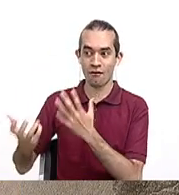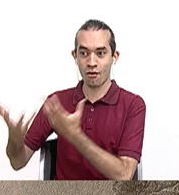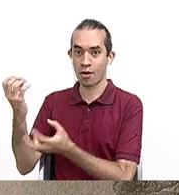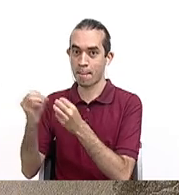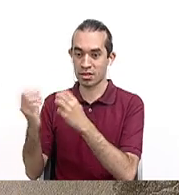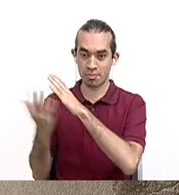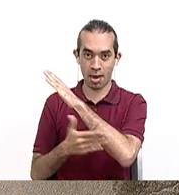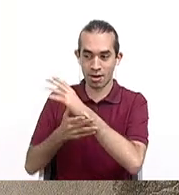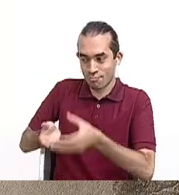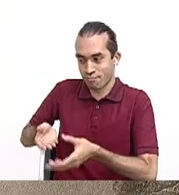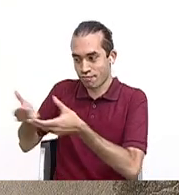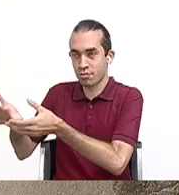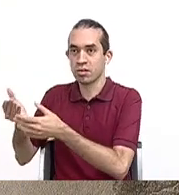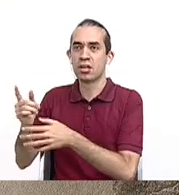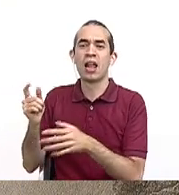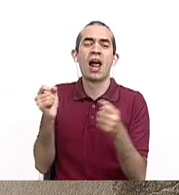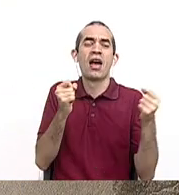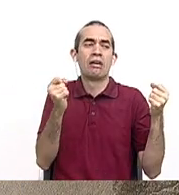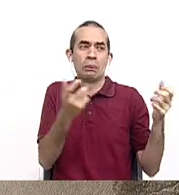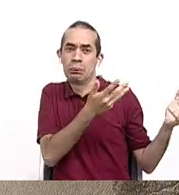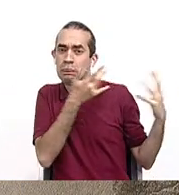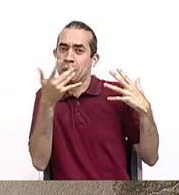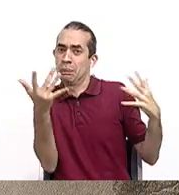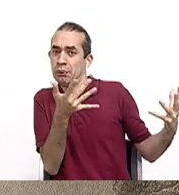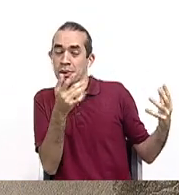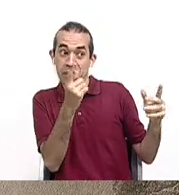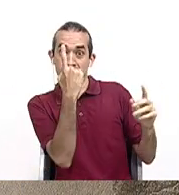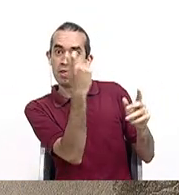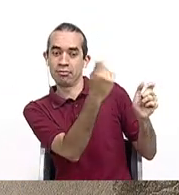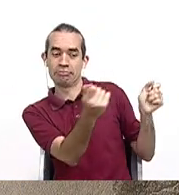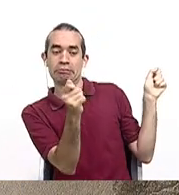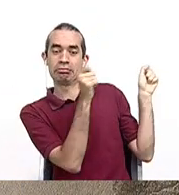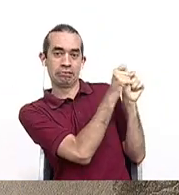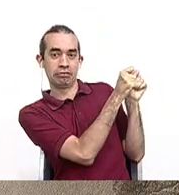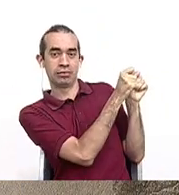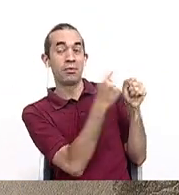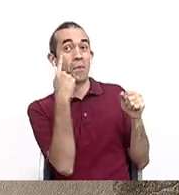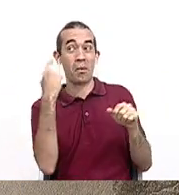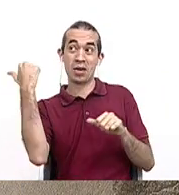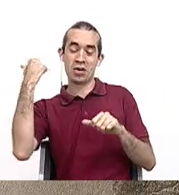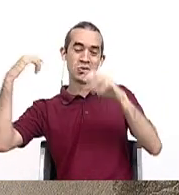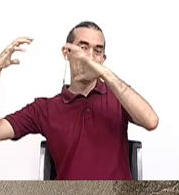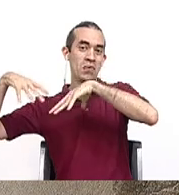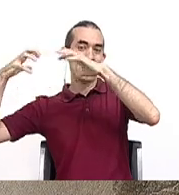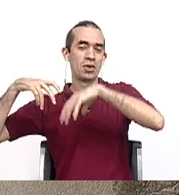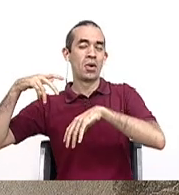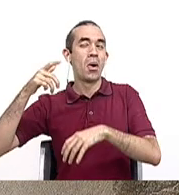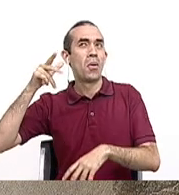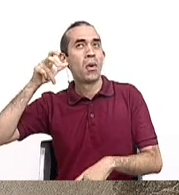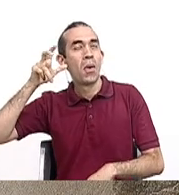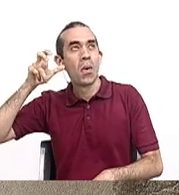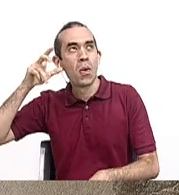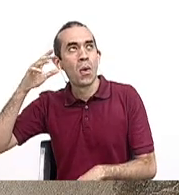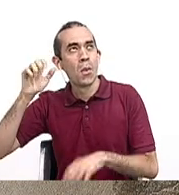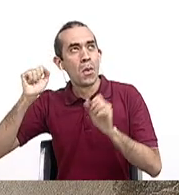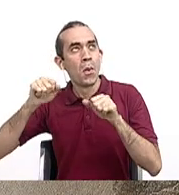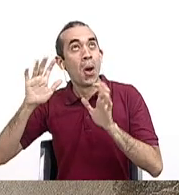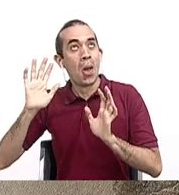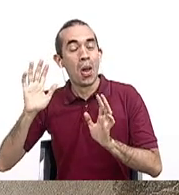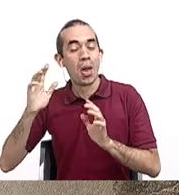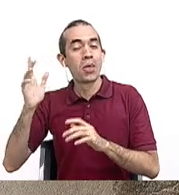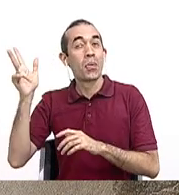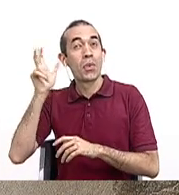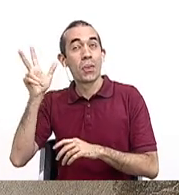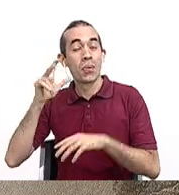cenar un poquito la ventana porque está un poquito frío viene como está lloviendo a ahí casi que podemos escuchar el ruido de